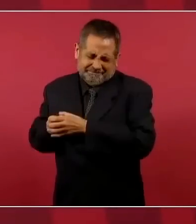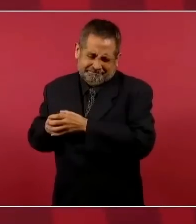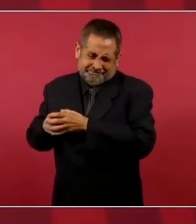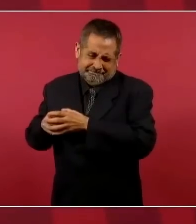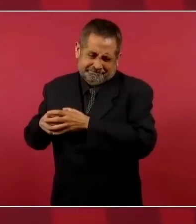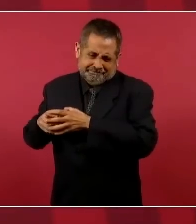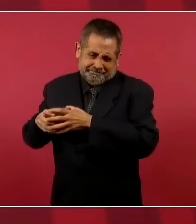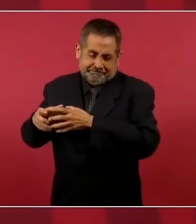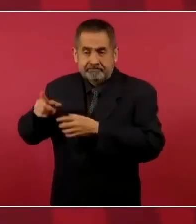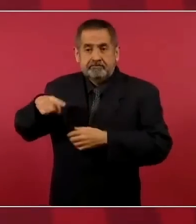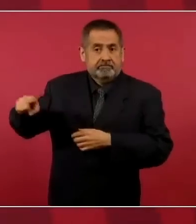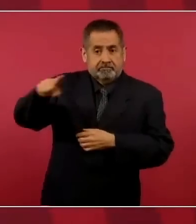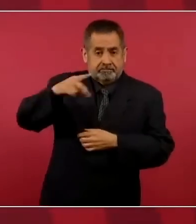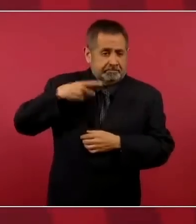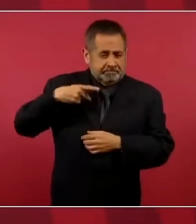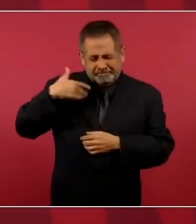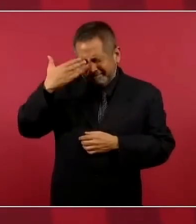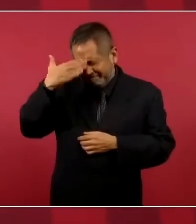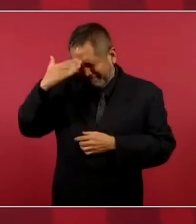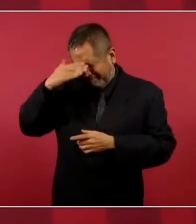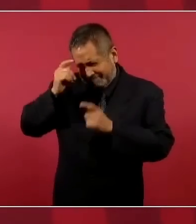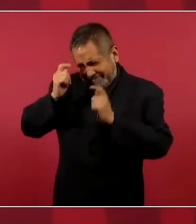Porque la gente es mucha pieza.